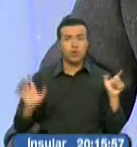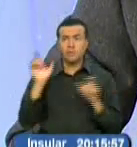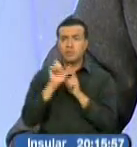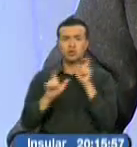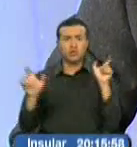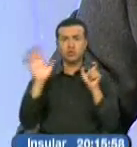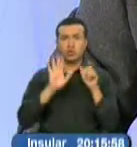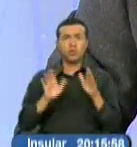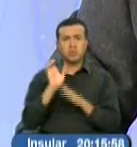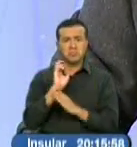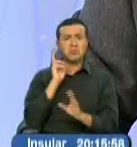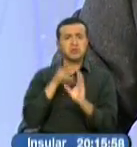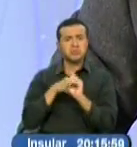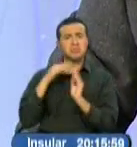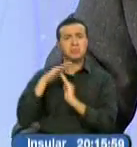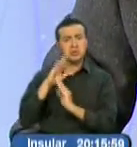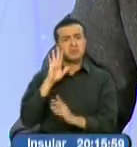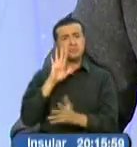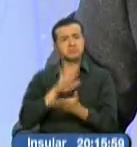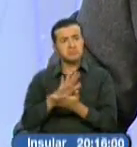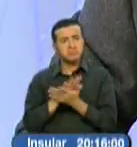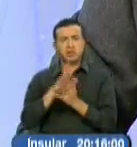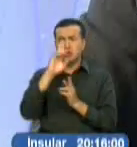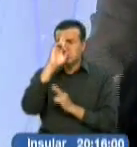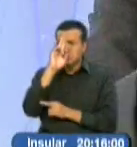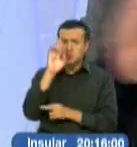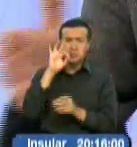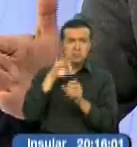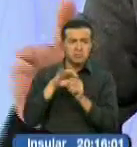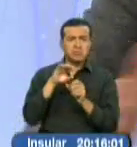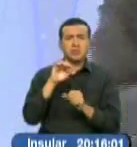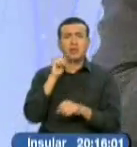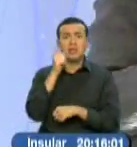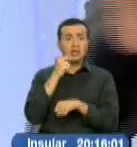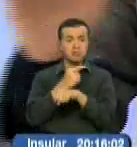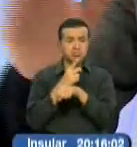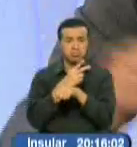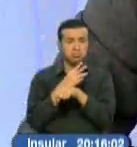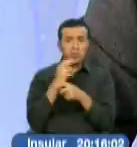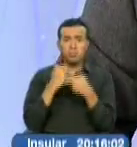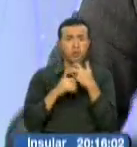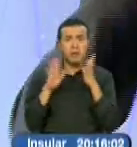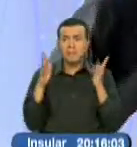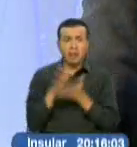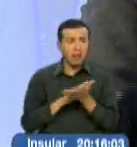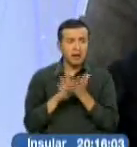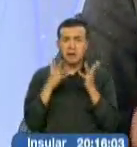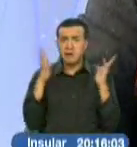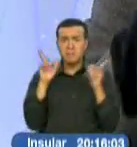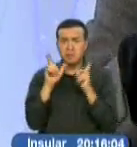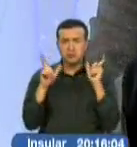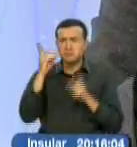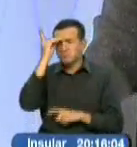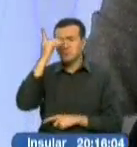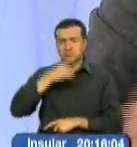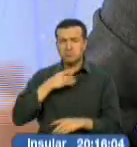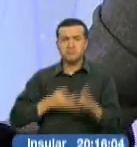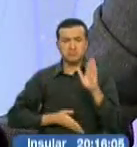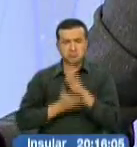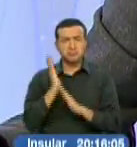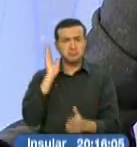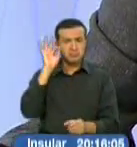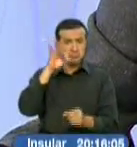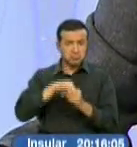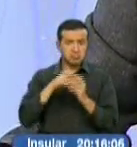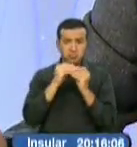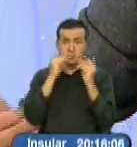La ciudadanía participó en paz, respetando el orden público. En las 10 horas de votación no hubo incidente alguno. La gente decidió de forma mayoritaria,